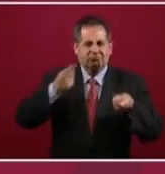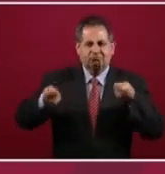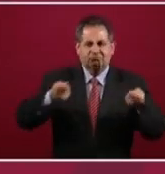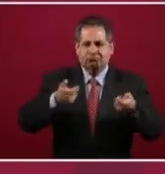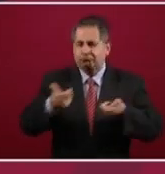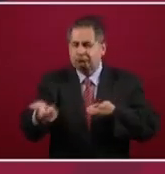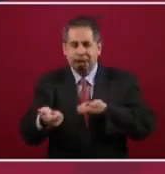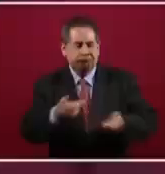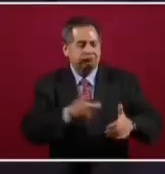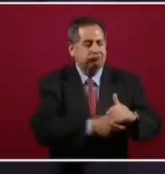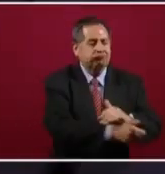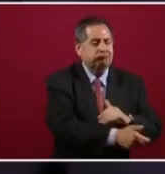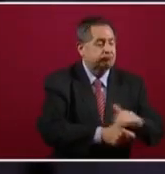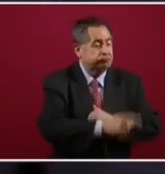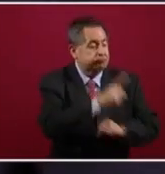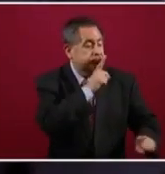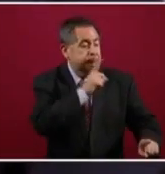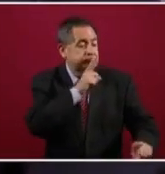me preguntaron por